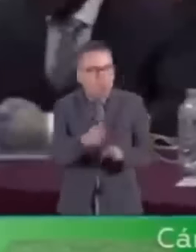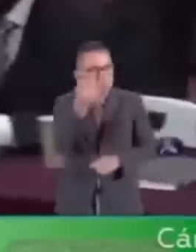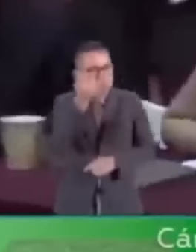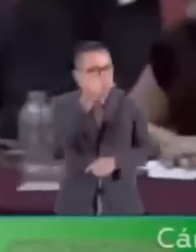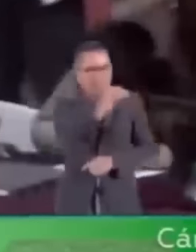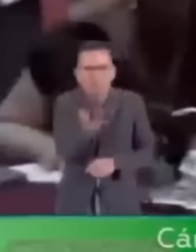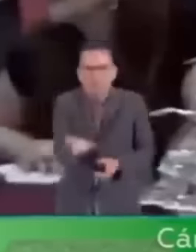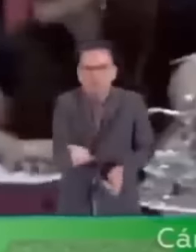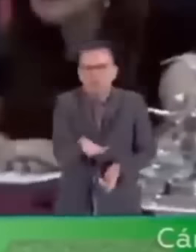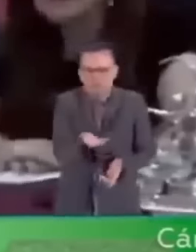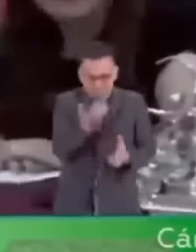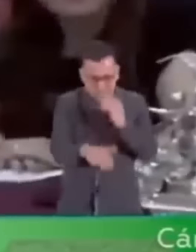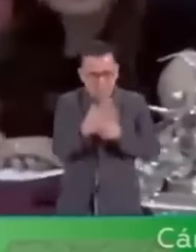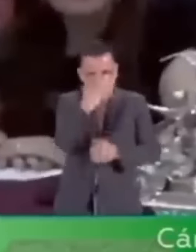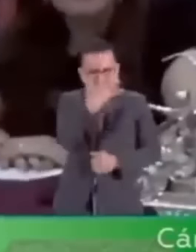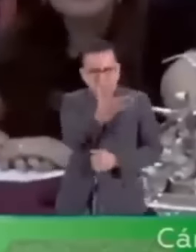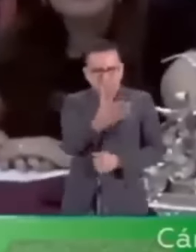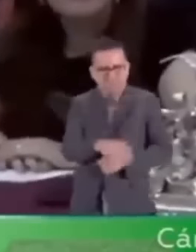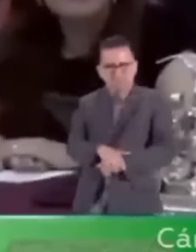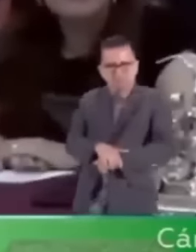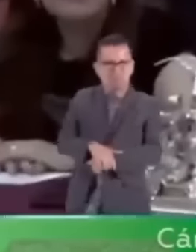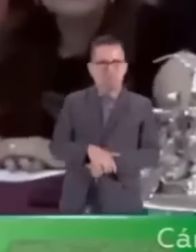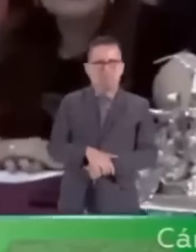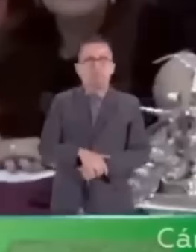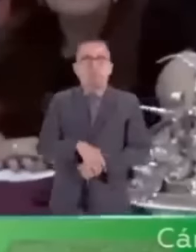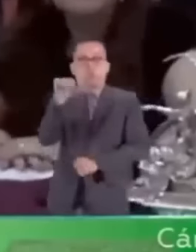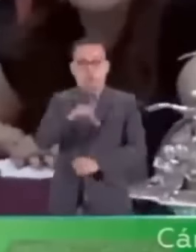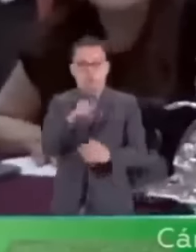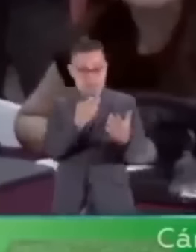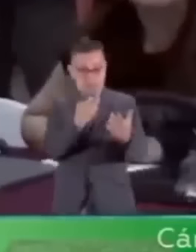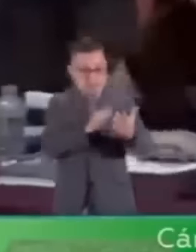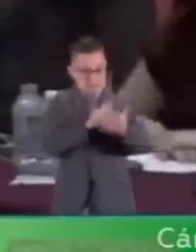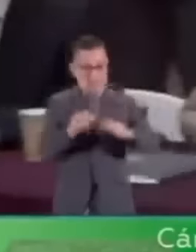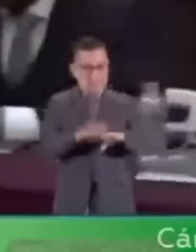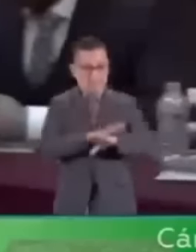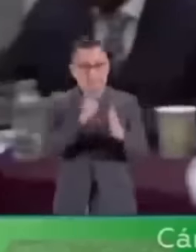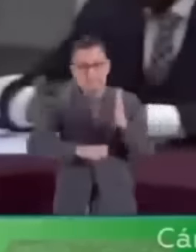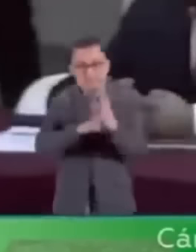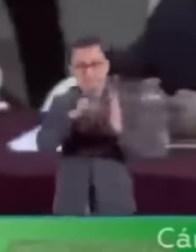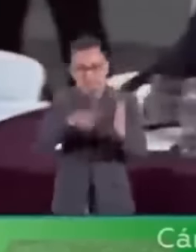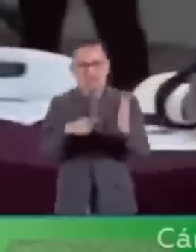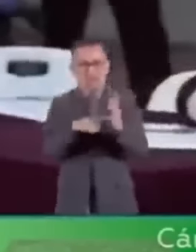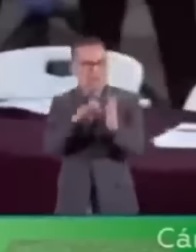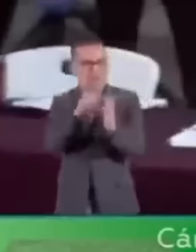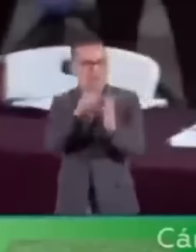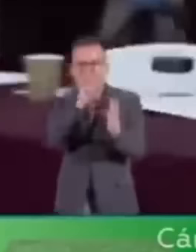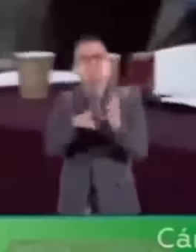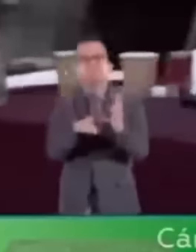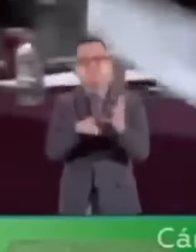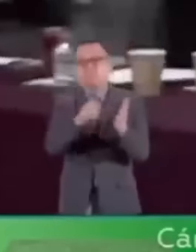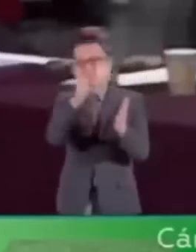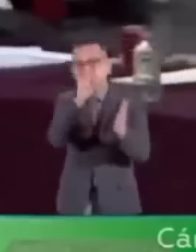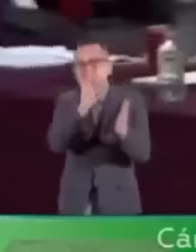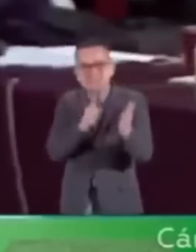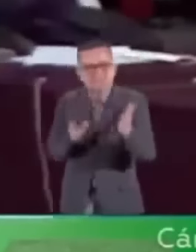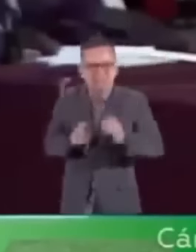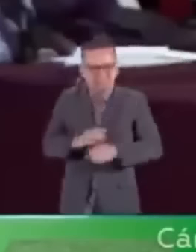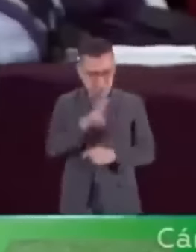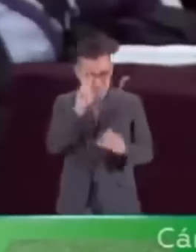estamos en esta reforma ofreciendo mentiras, ofreciendo cosas que no van a